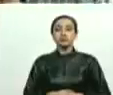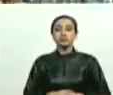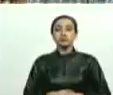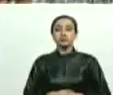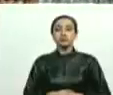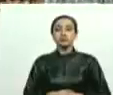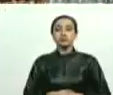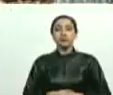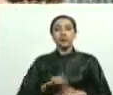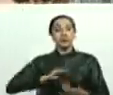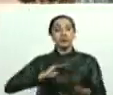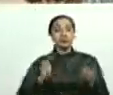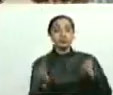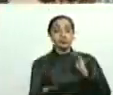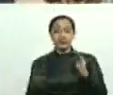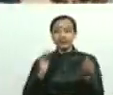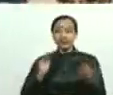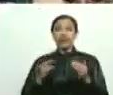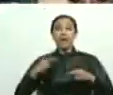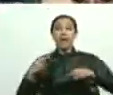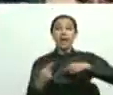La ética revolucionaria,